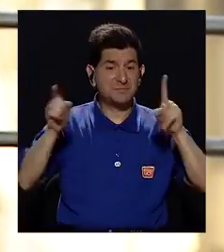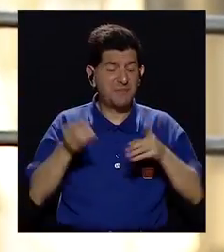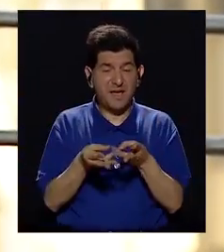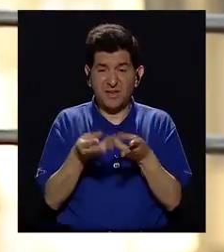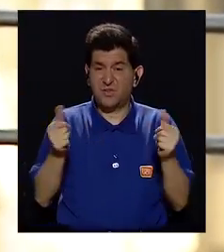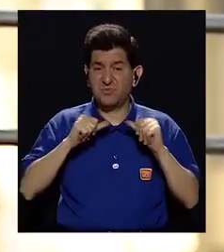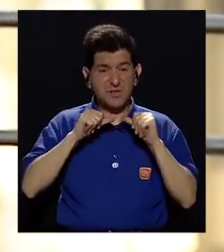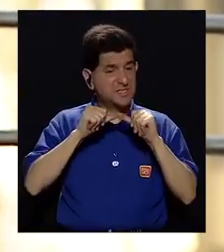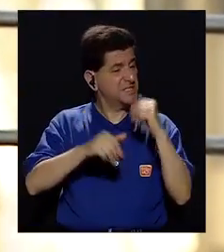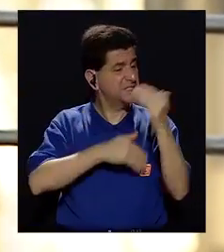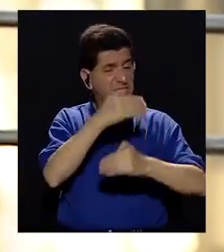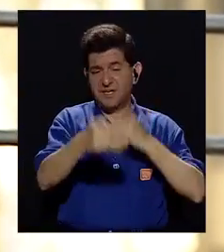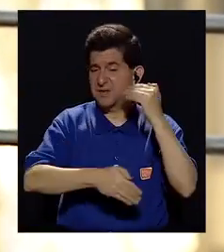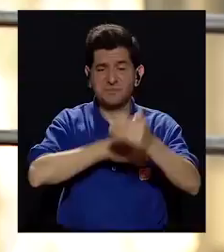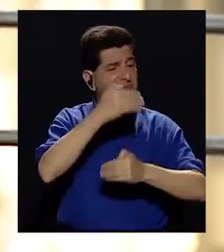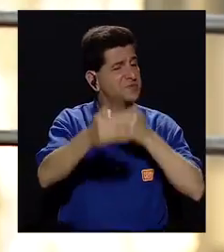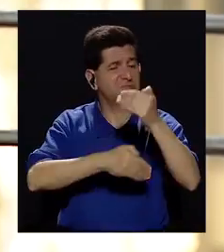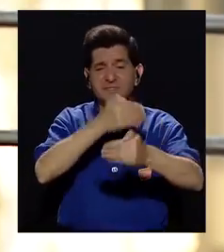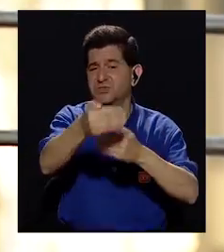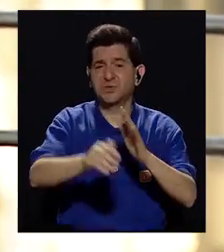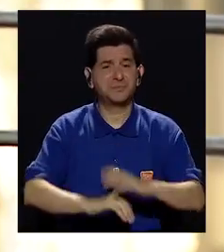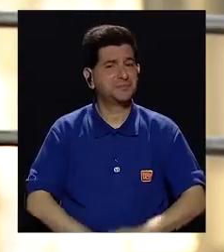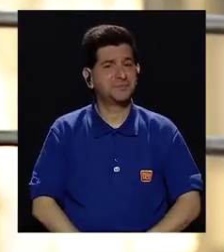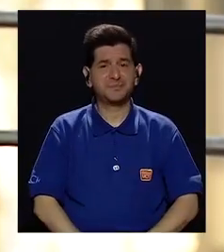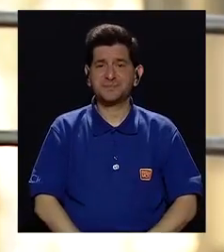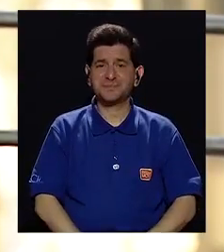Pero el desgaste sigue su curso tal cual.